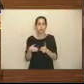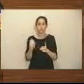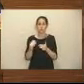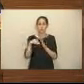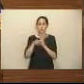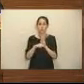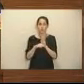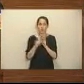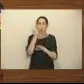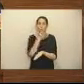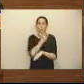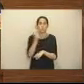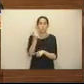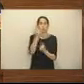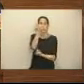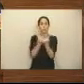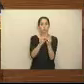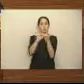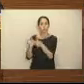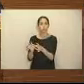ningún compromiso presupuestario.